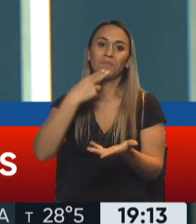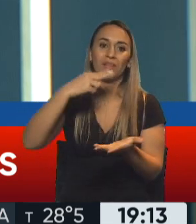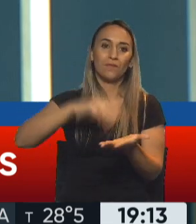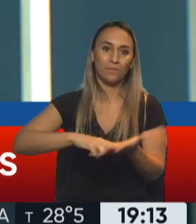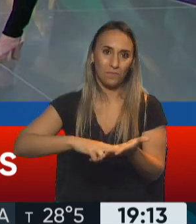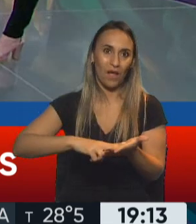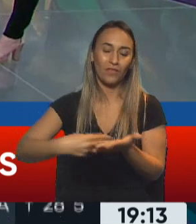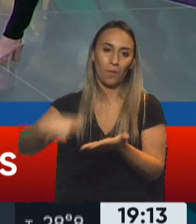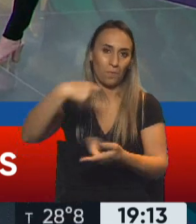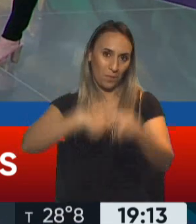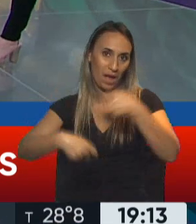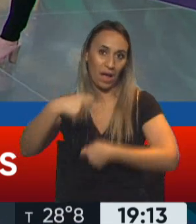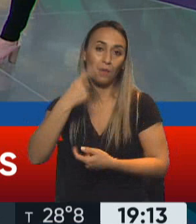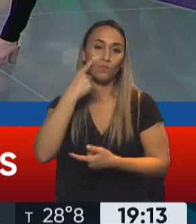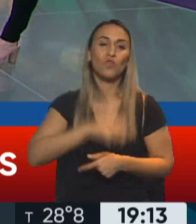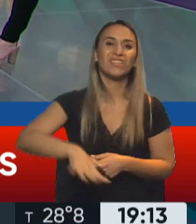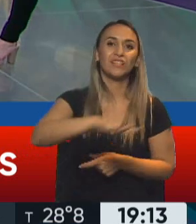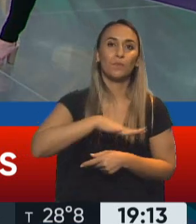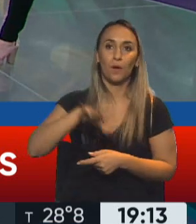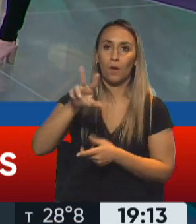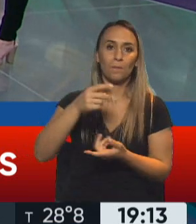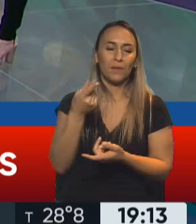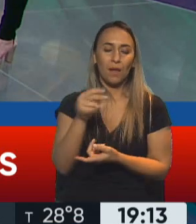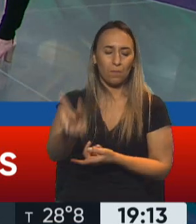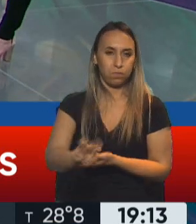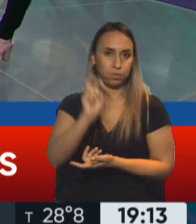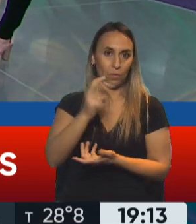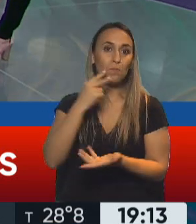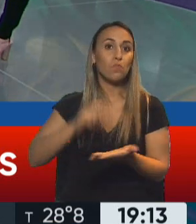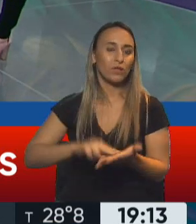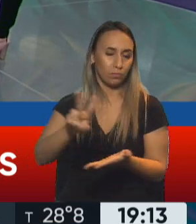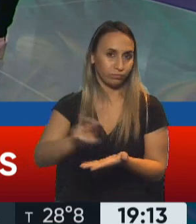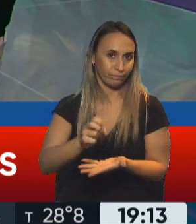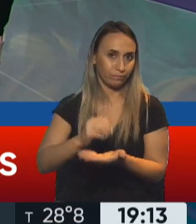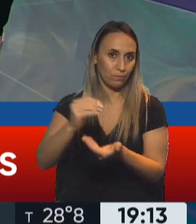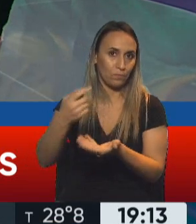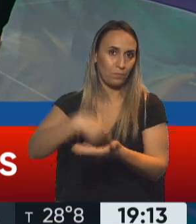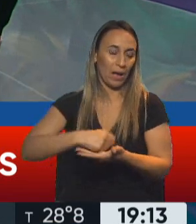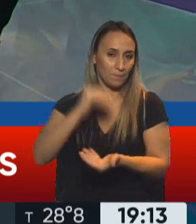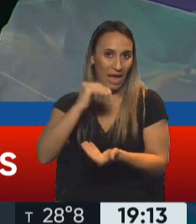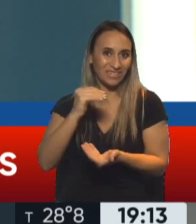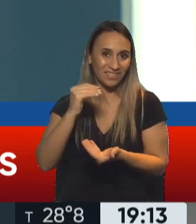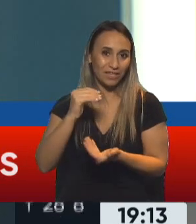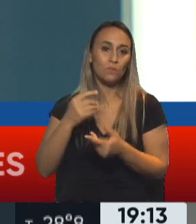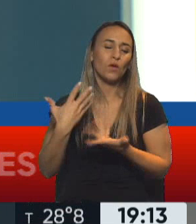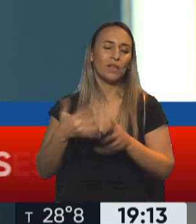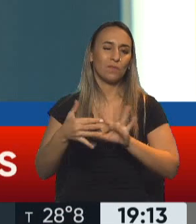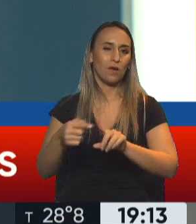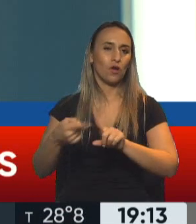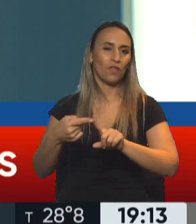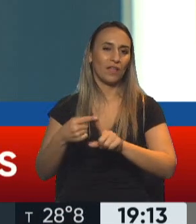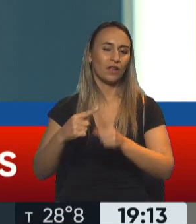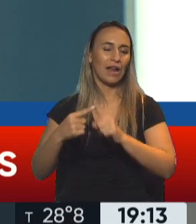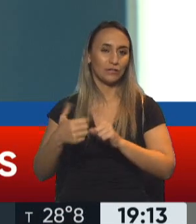términos fiscales a los municipios, en términos impositivos, es que tienen esta relación por la cual no hubo multas o no